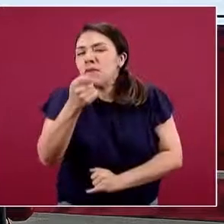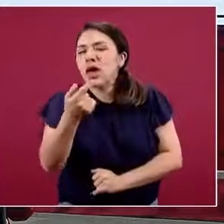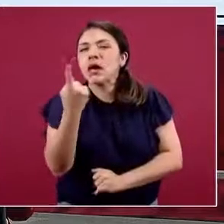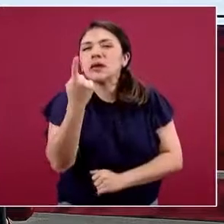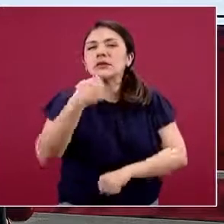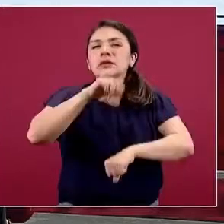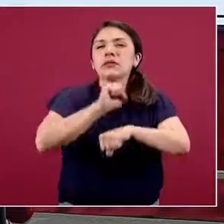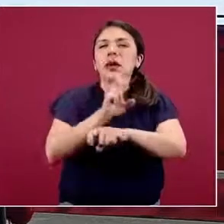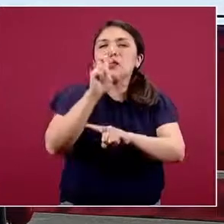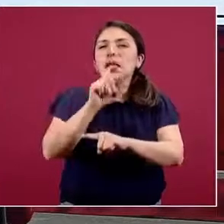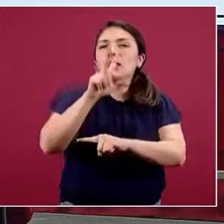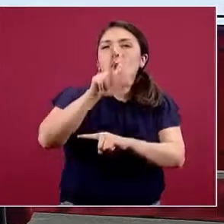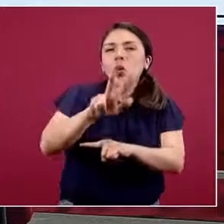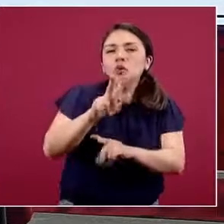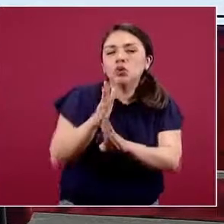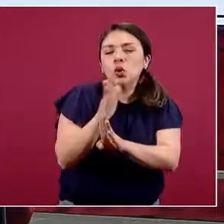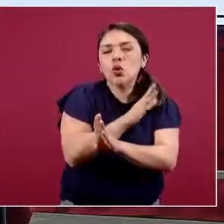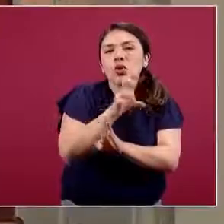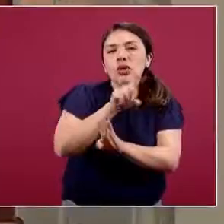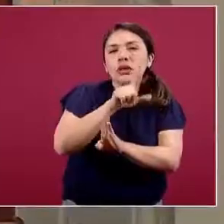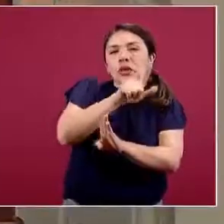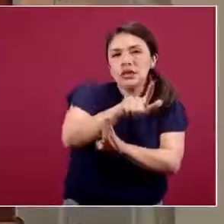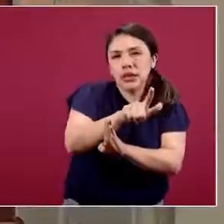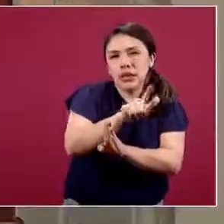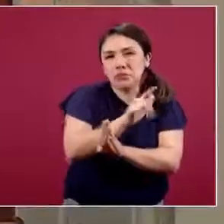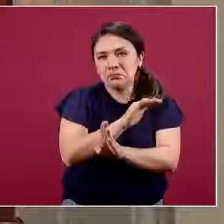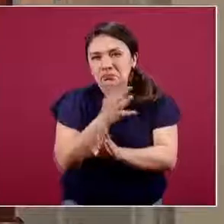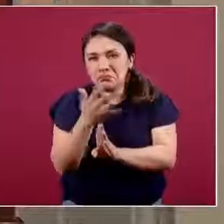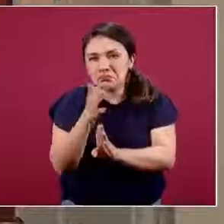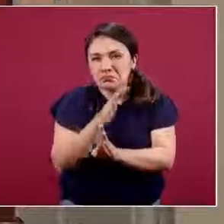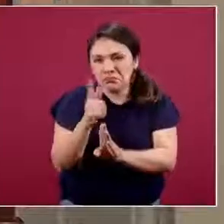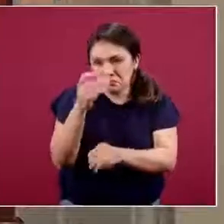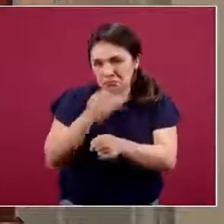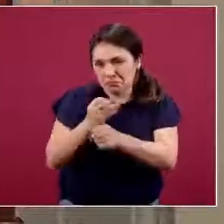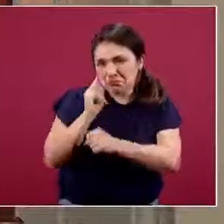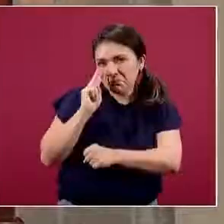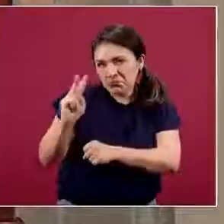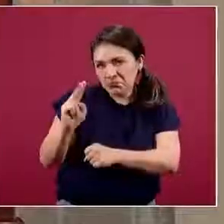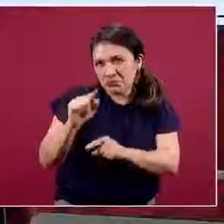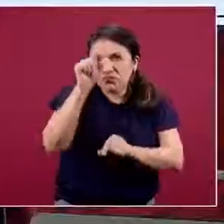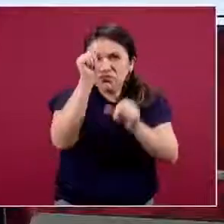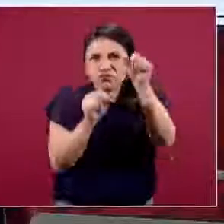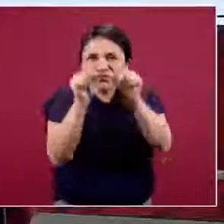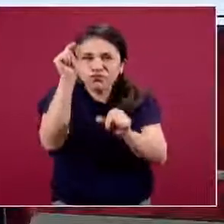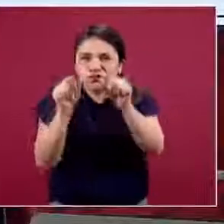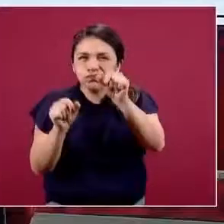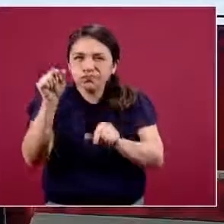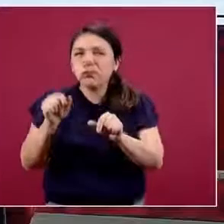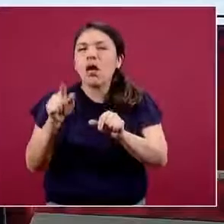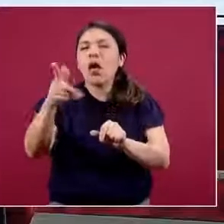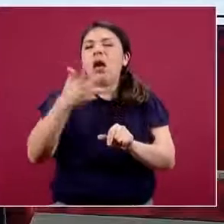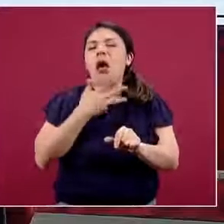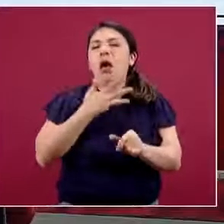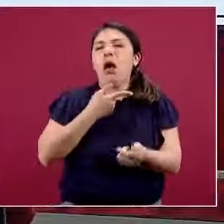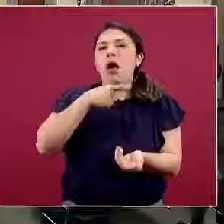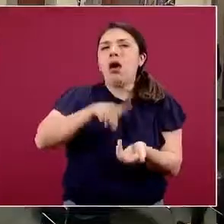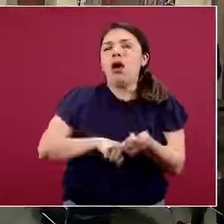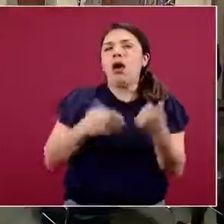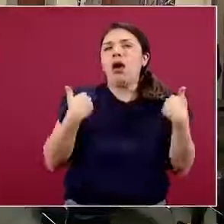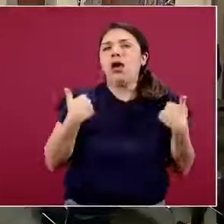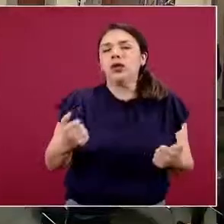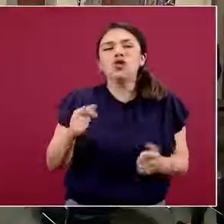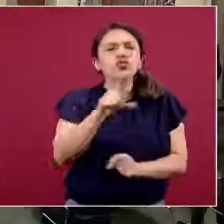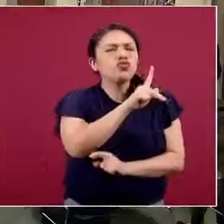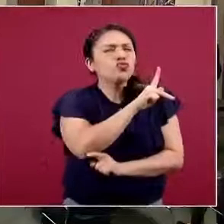semanas 38 y 37. Aquí vemos en esta gráfica, lógicamente, representadas